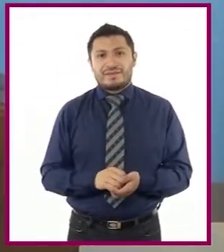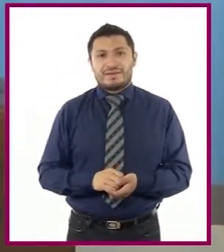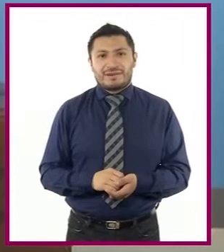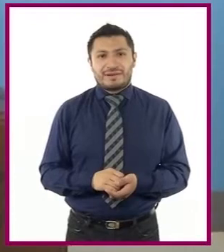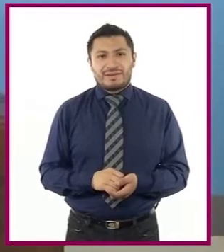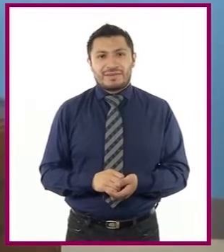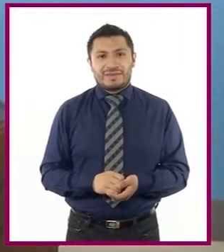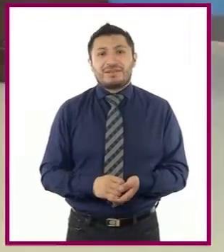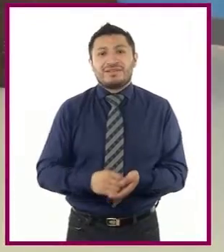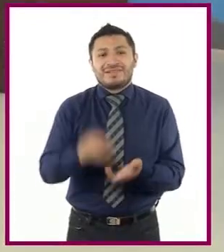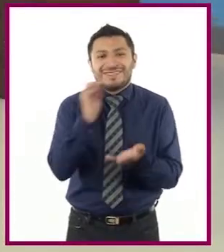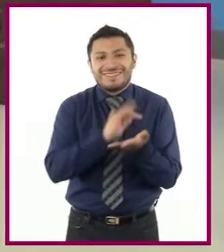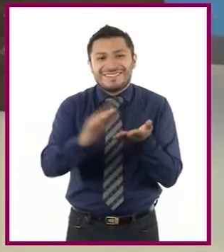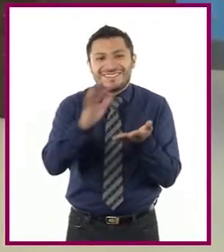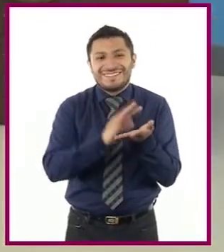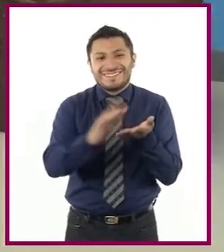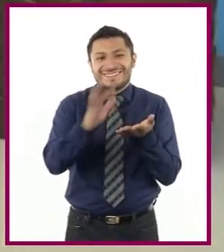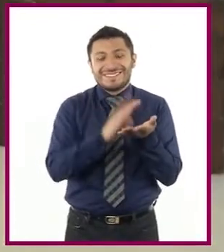Y dice así: